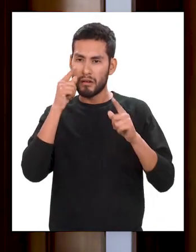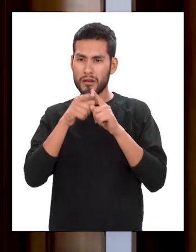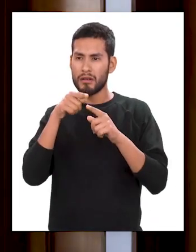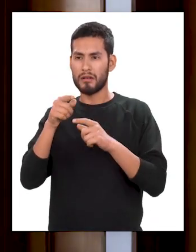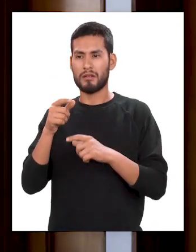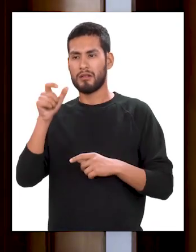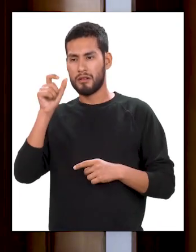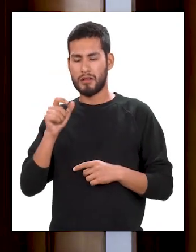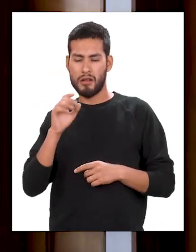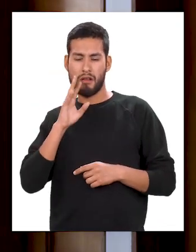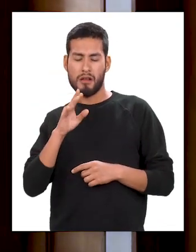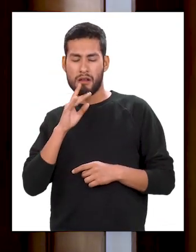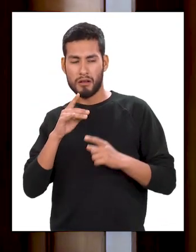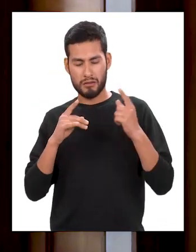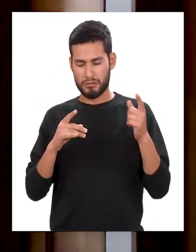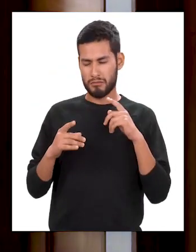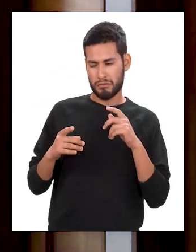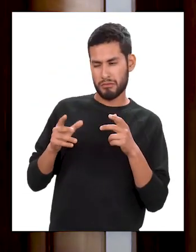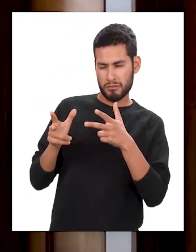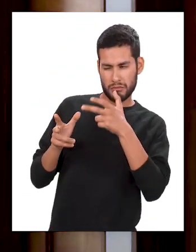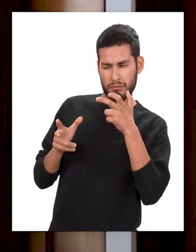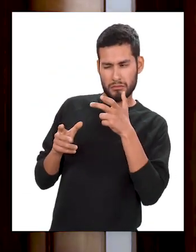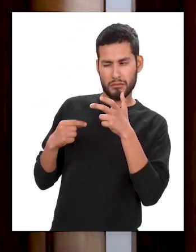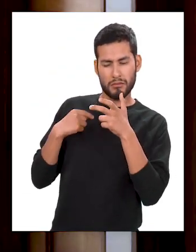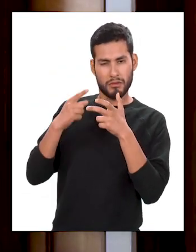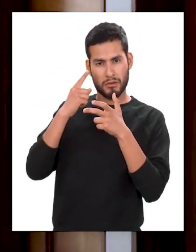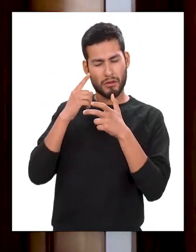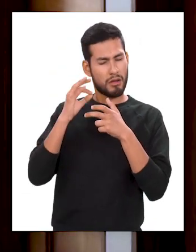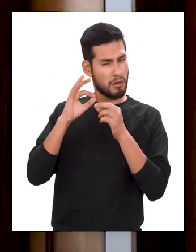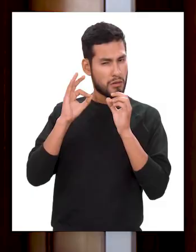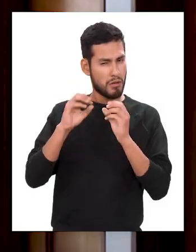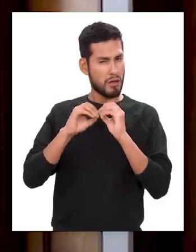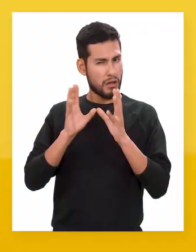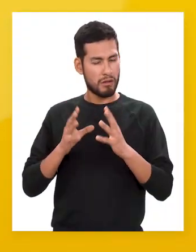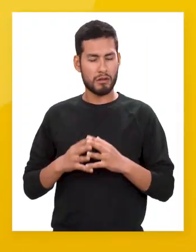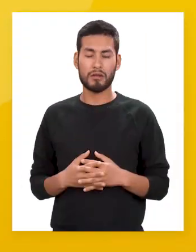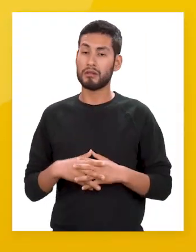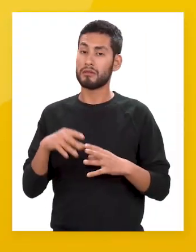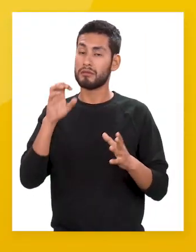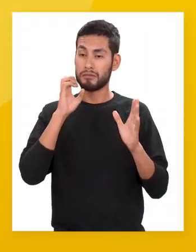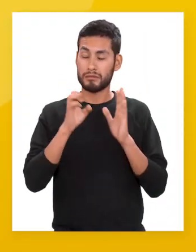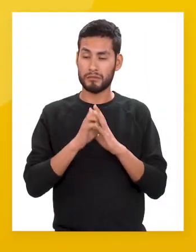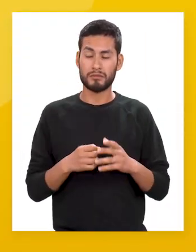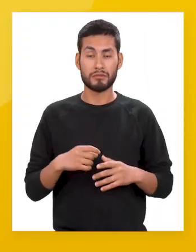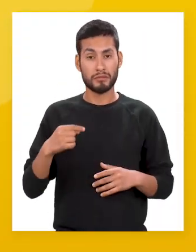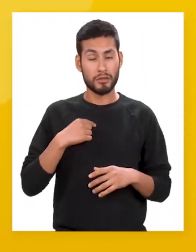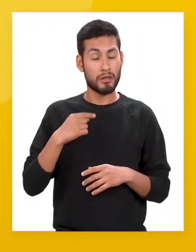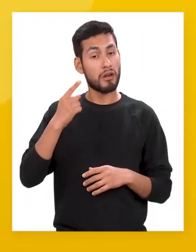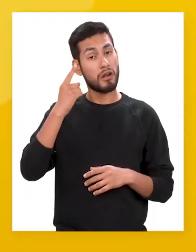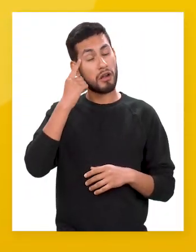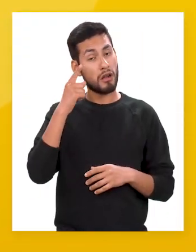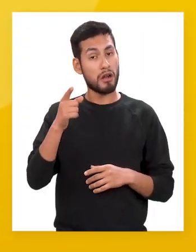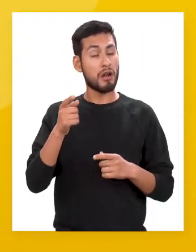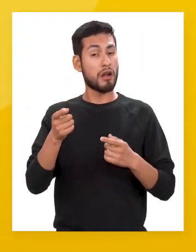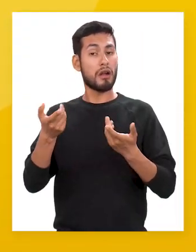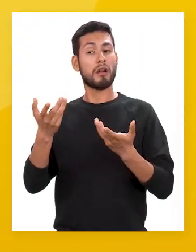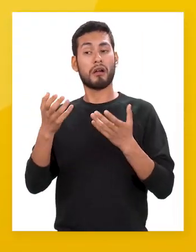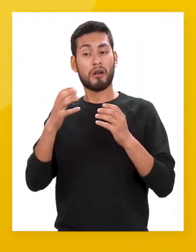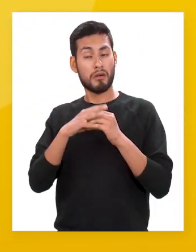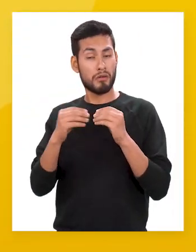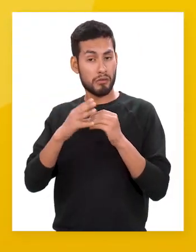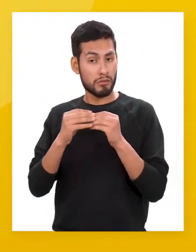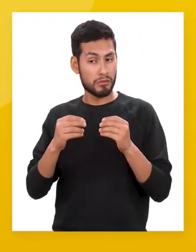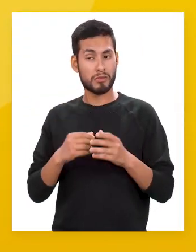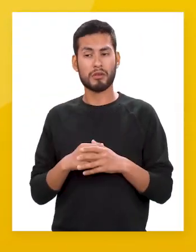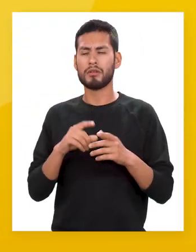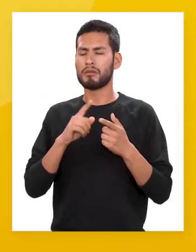intención que tiene el interlocutor para que el mensaje que nos ofrece tenga sentido. Por ejemplo, Rafael asumió que yo le había pedido una